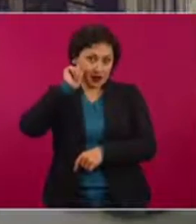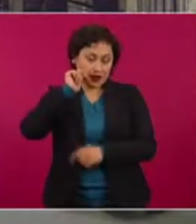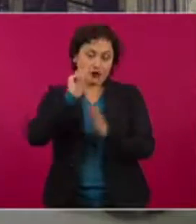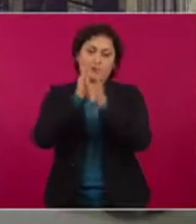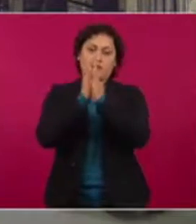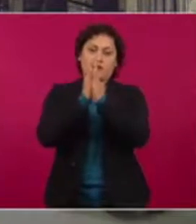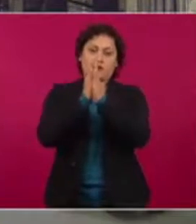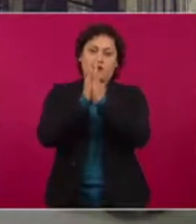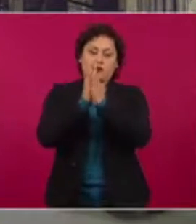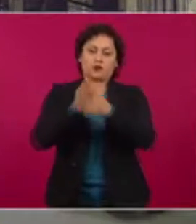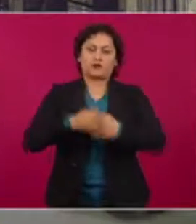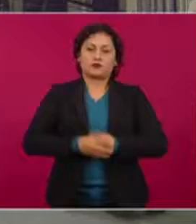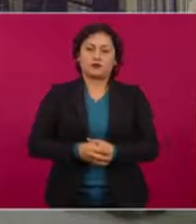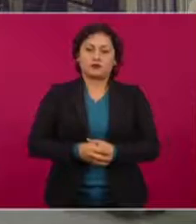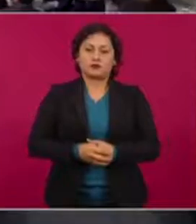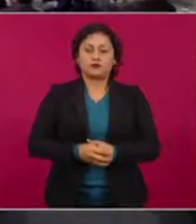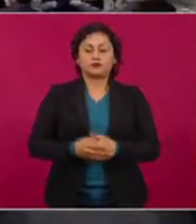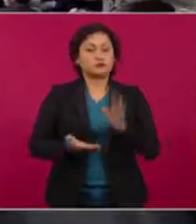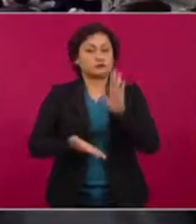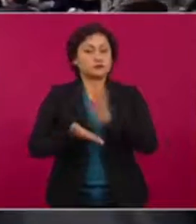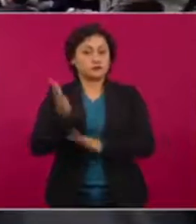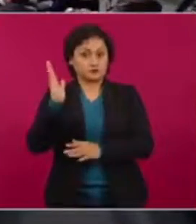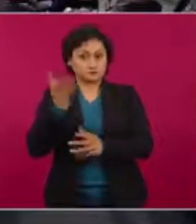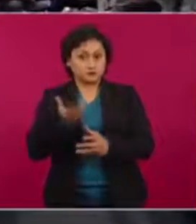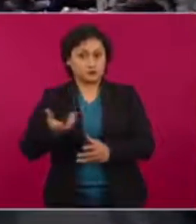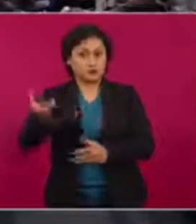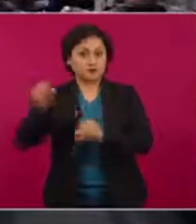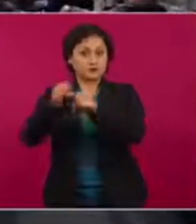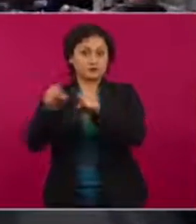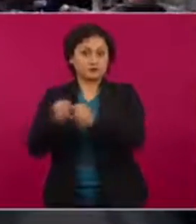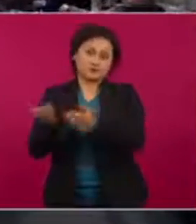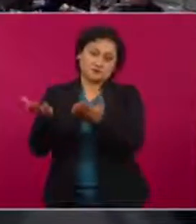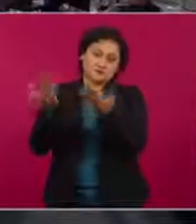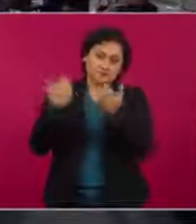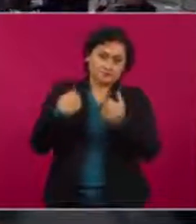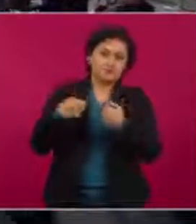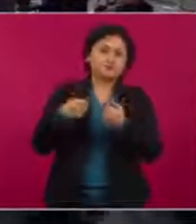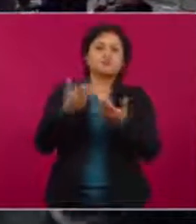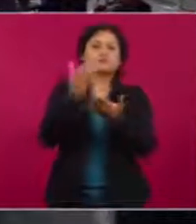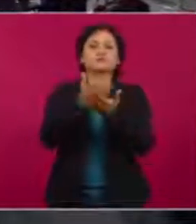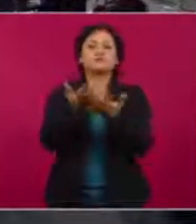favor, abre. Vámonos a la sala. Vénganse a los